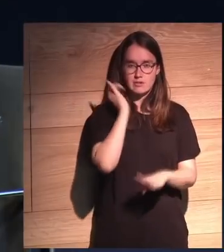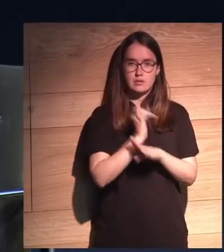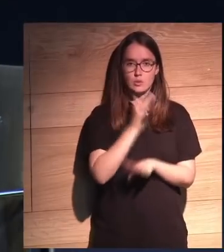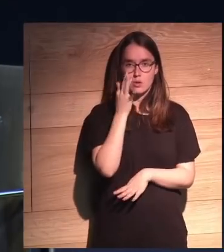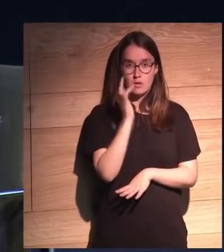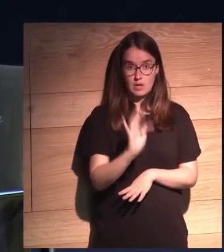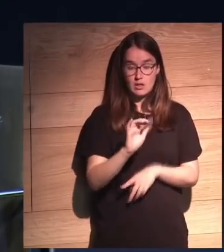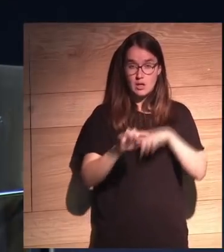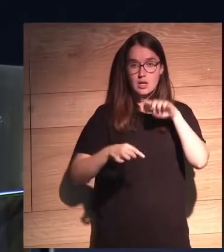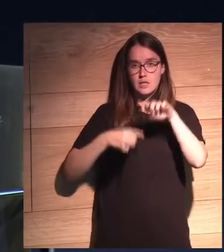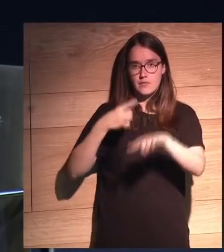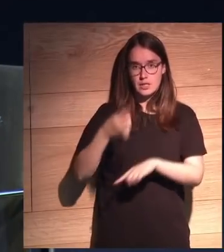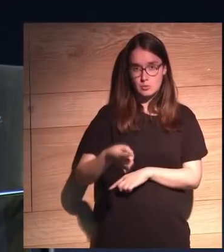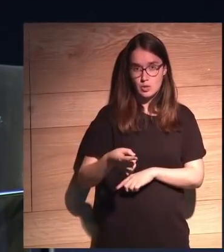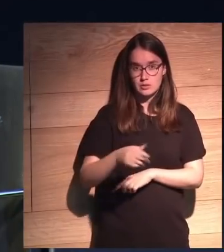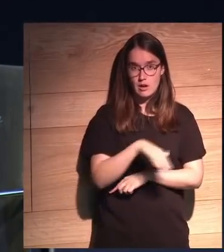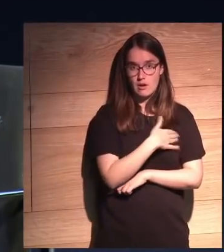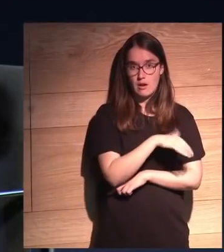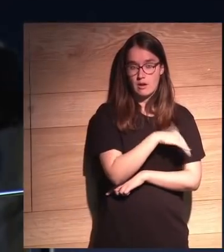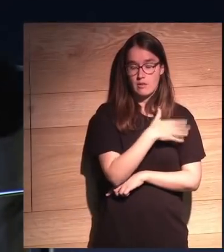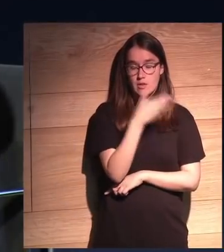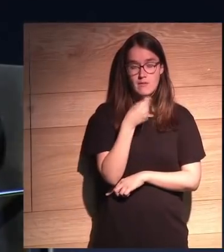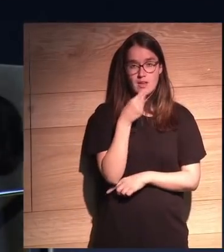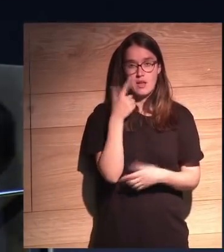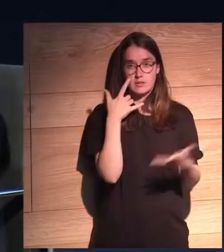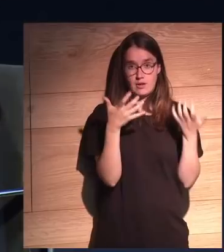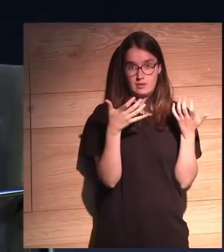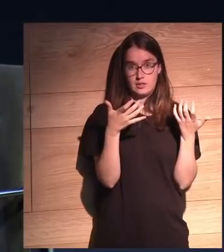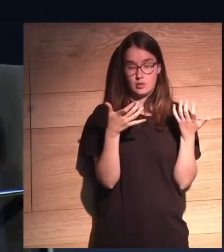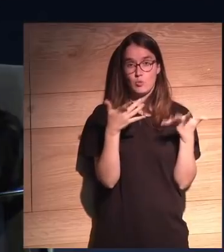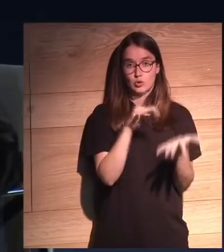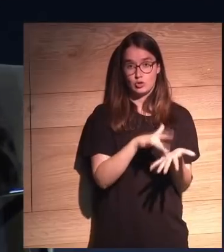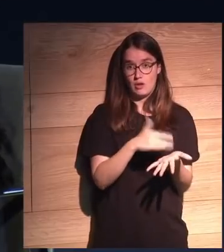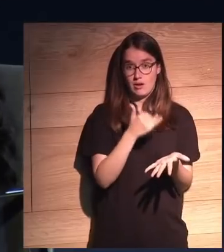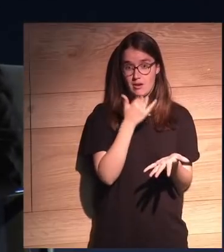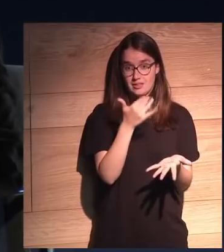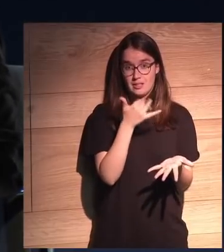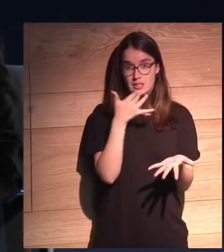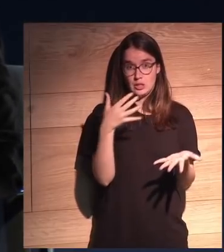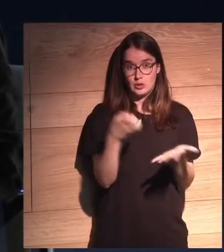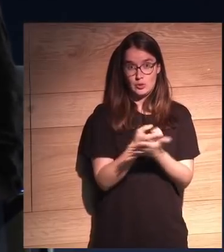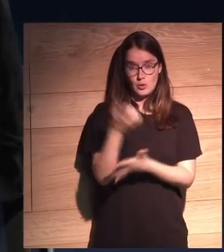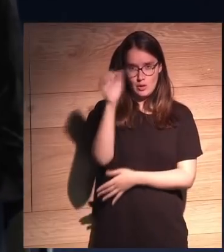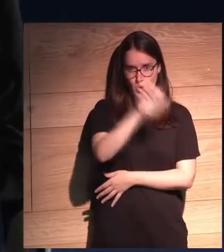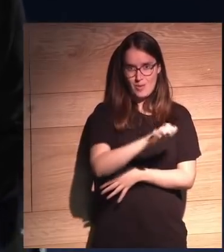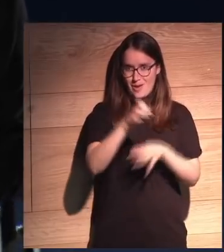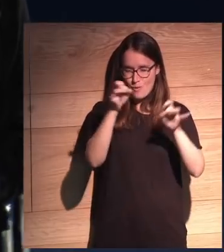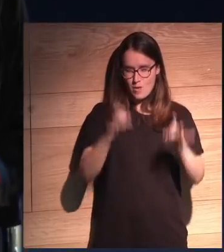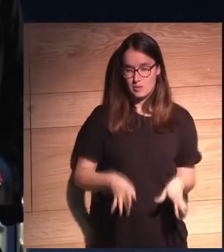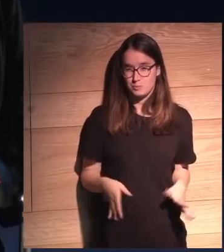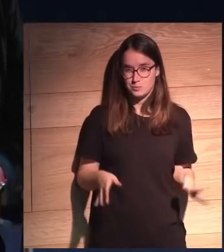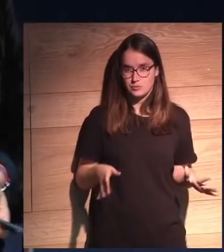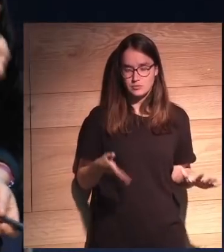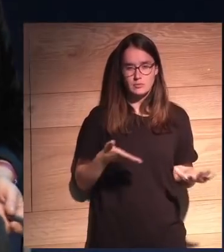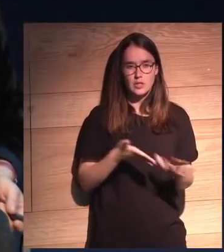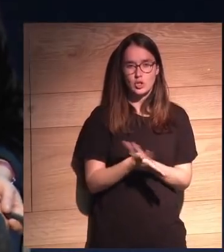de Francia y posteriormente a la Academia de Bellas Artes, como ocurre prácticamente en toda Europa. Pero no es